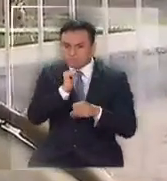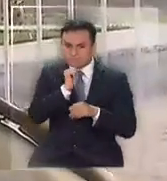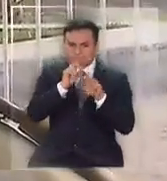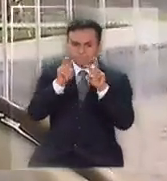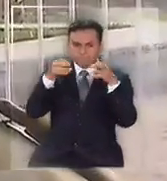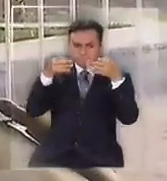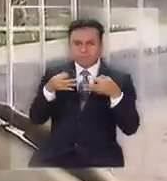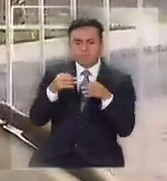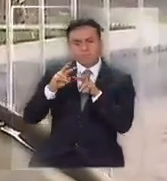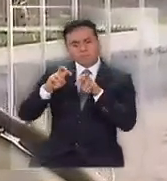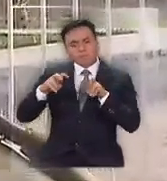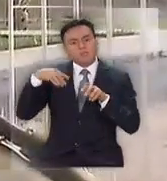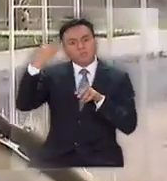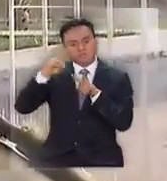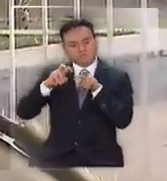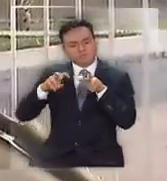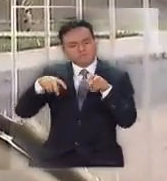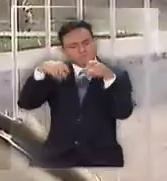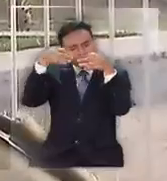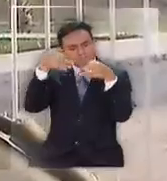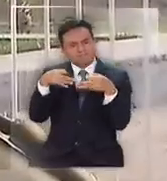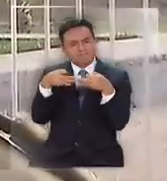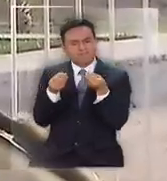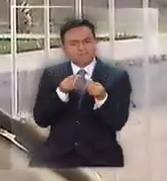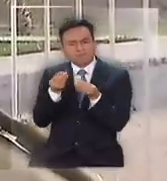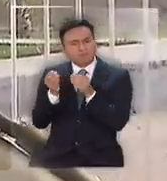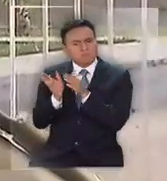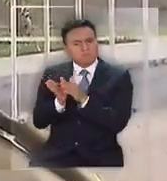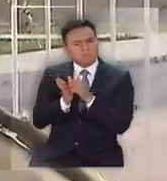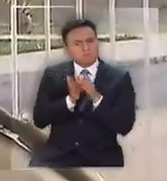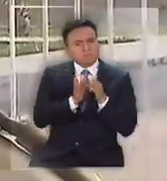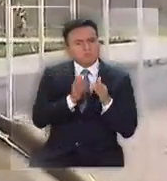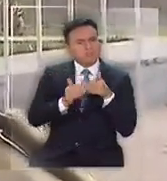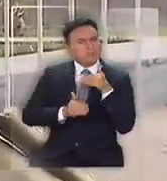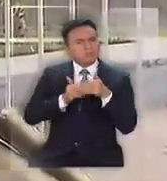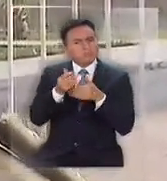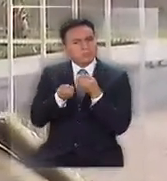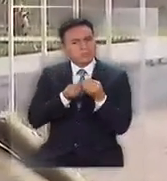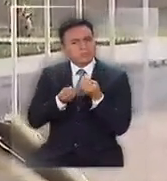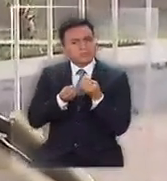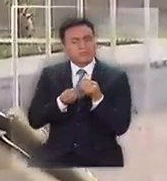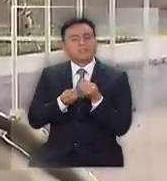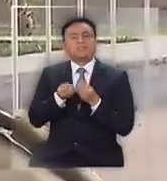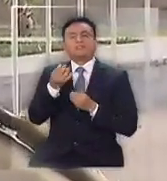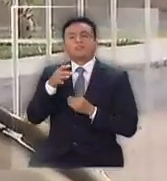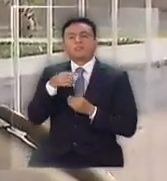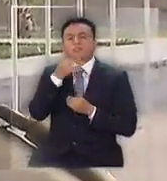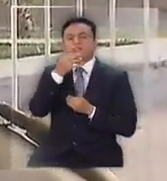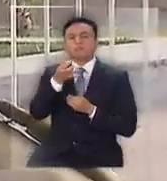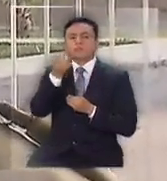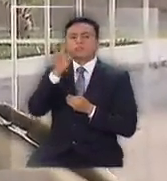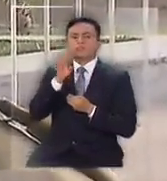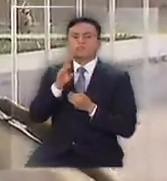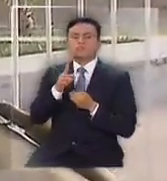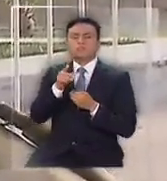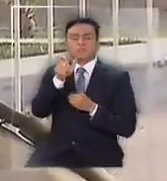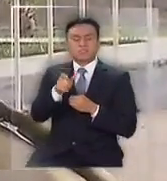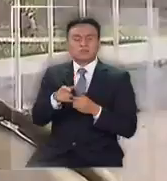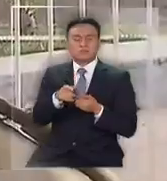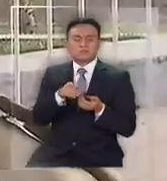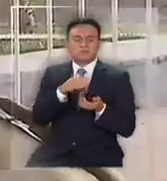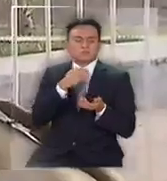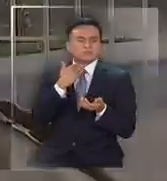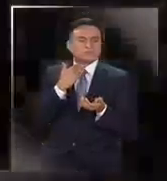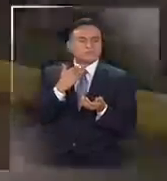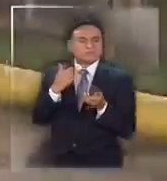Solamente los peritajes van a poder determinar la dinámica del procedimiento. Solo puedo señalar de que la víctima mantiene un